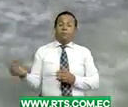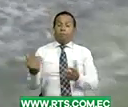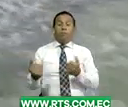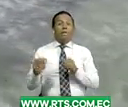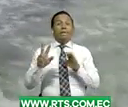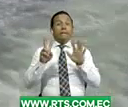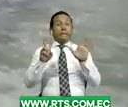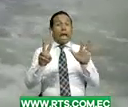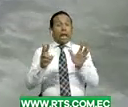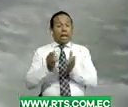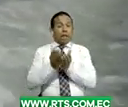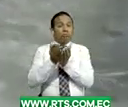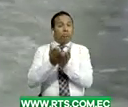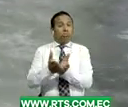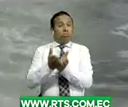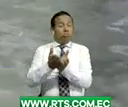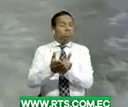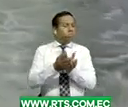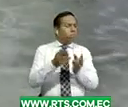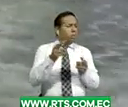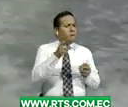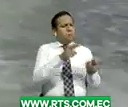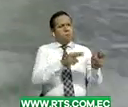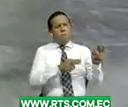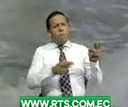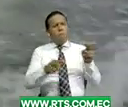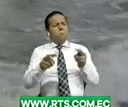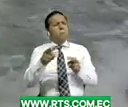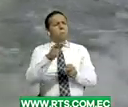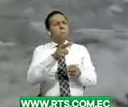la guardacosta Isla Fernandina, quien hizo